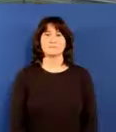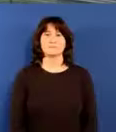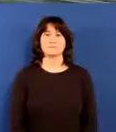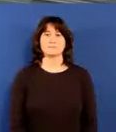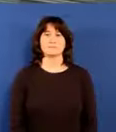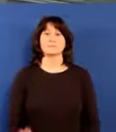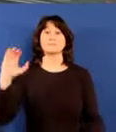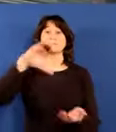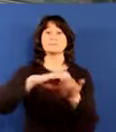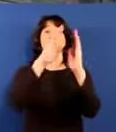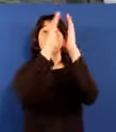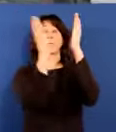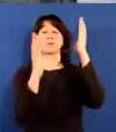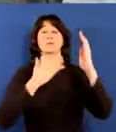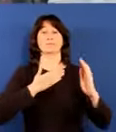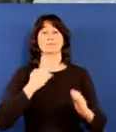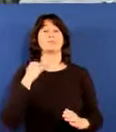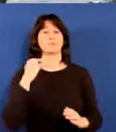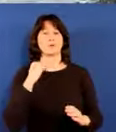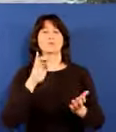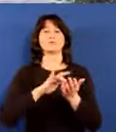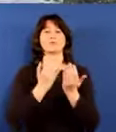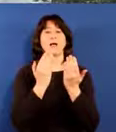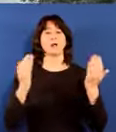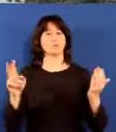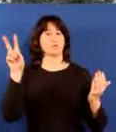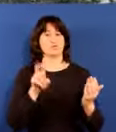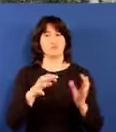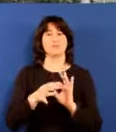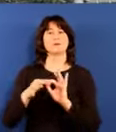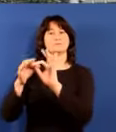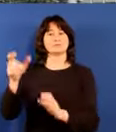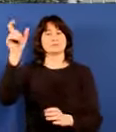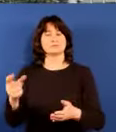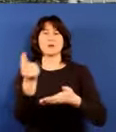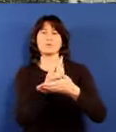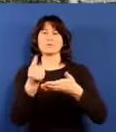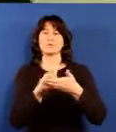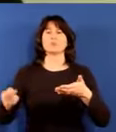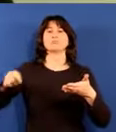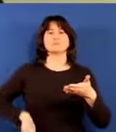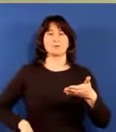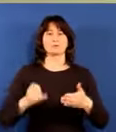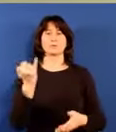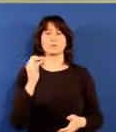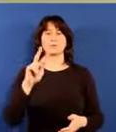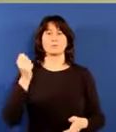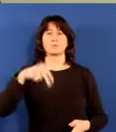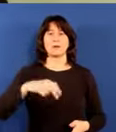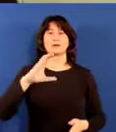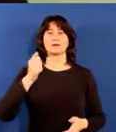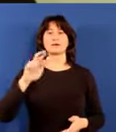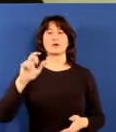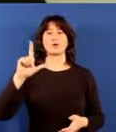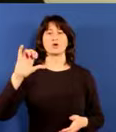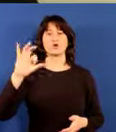La Sala Noble de la Biblioteca de la Diputación Foral de Vizcaya acoge una muestra de la obra de Juan Carlos Seguillor. Con esta obra se conmemora el aniversario